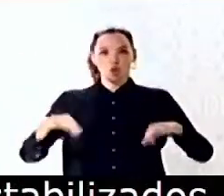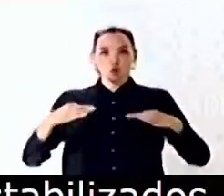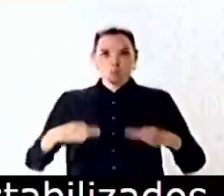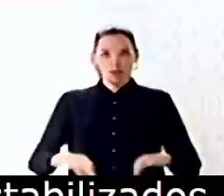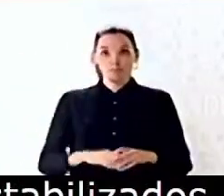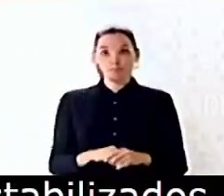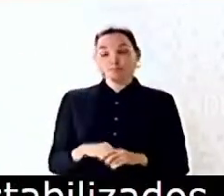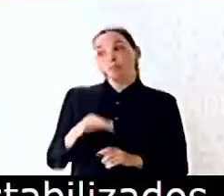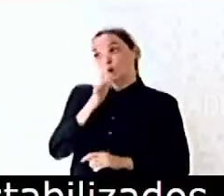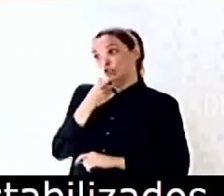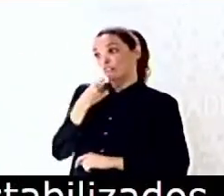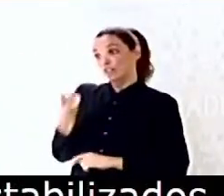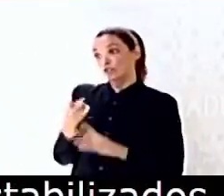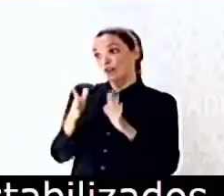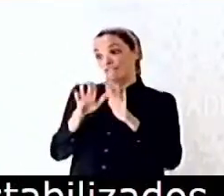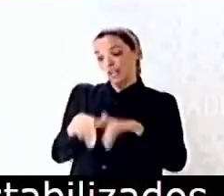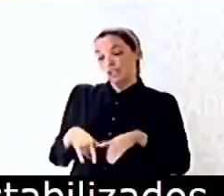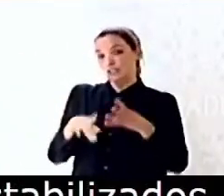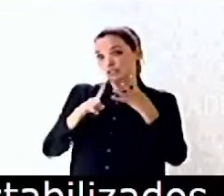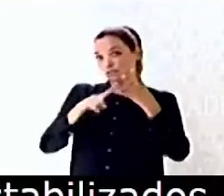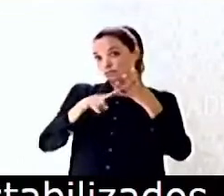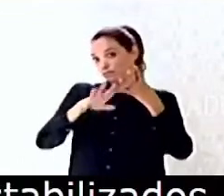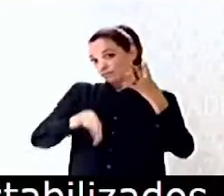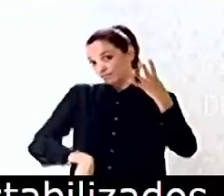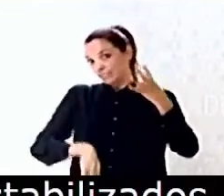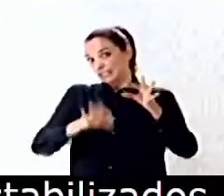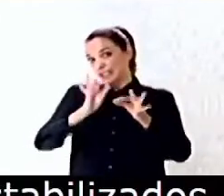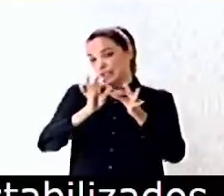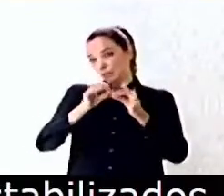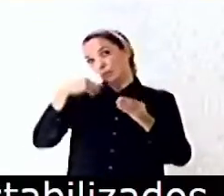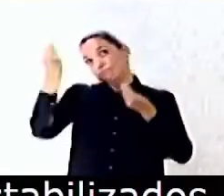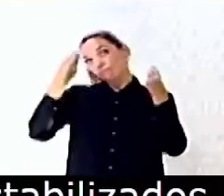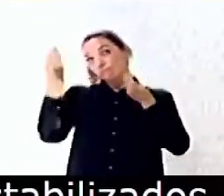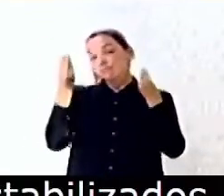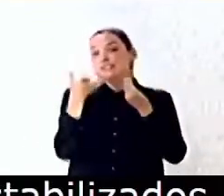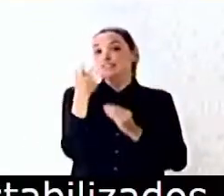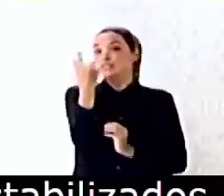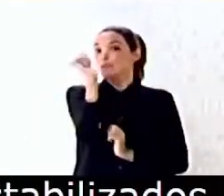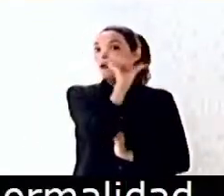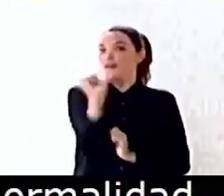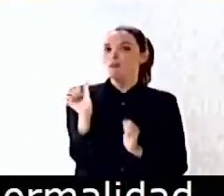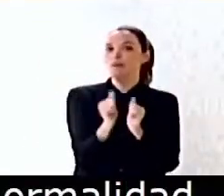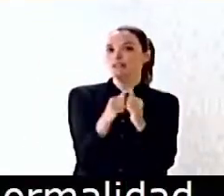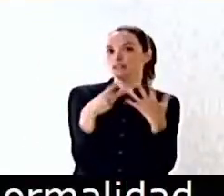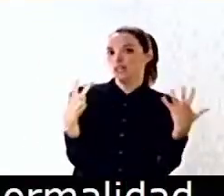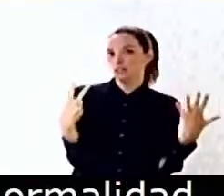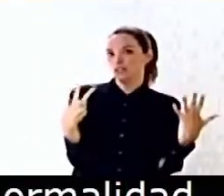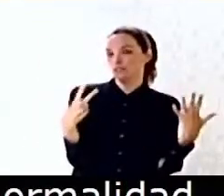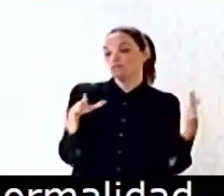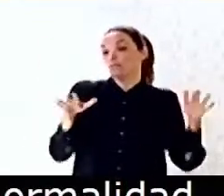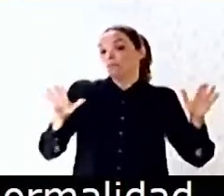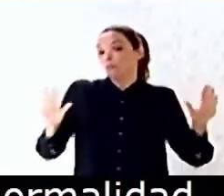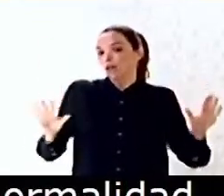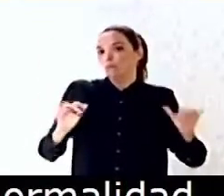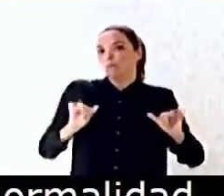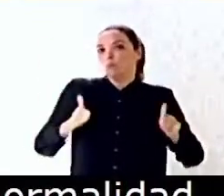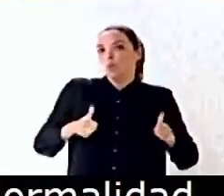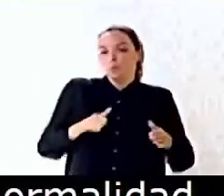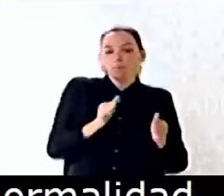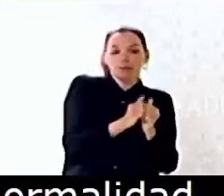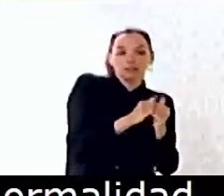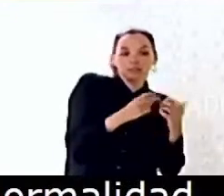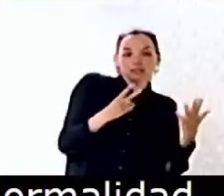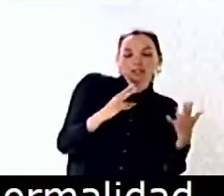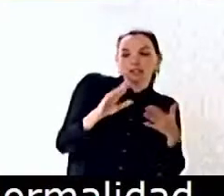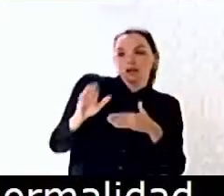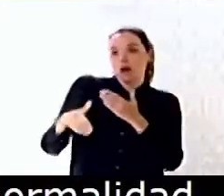eso le he dicho final de septiembre, porque en mis cálculos decía la semana del 27, pero claro, la semana del 27 empieza el 27 y termina, me parece, el